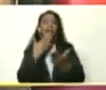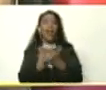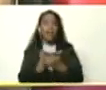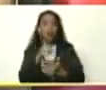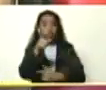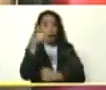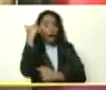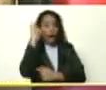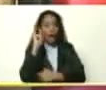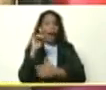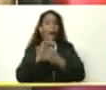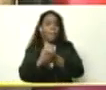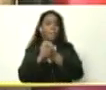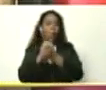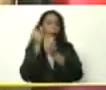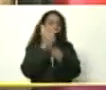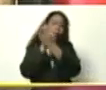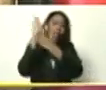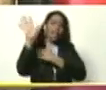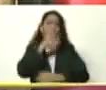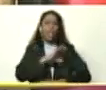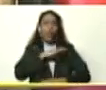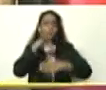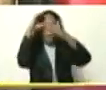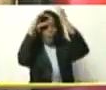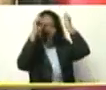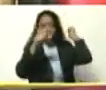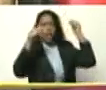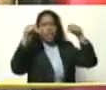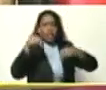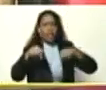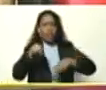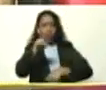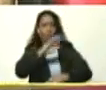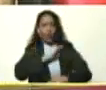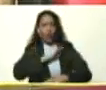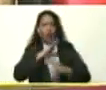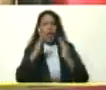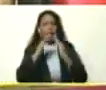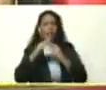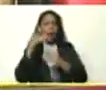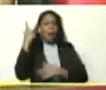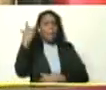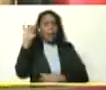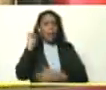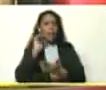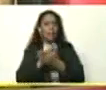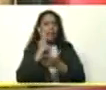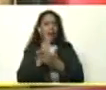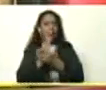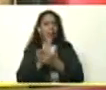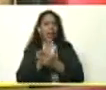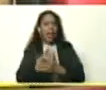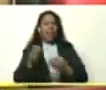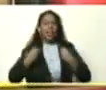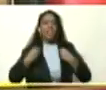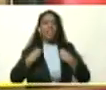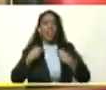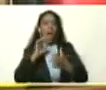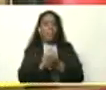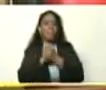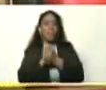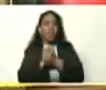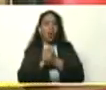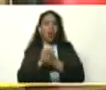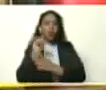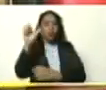con nuestra amistad eterna, señor embajador, y esta es su casa para siempre. ¡Que viva la amistad entre Turquía y